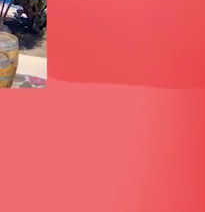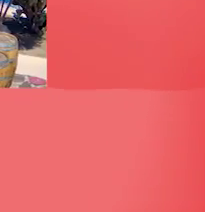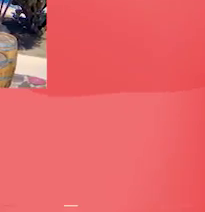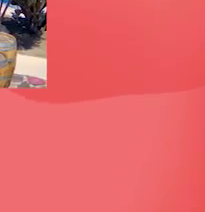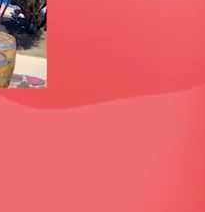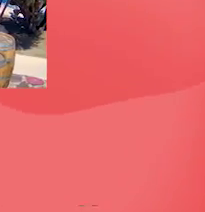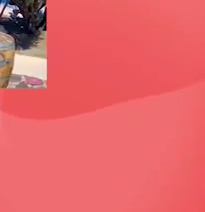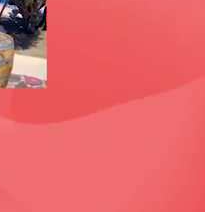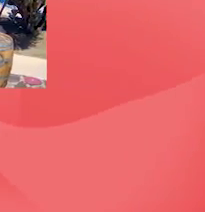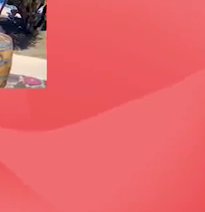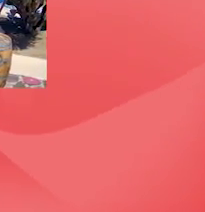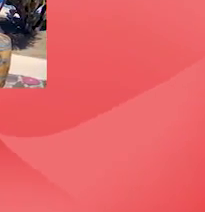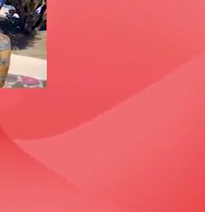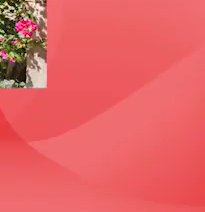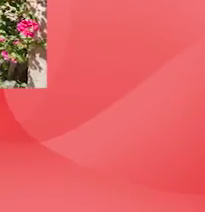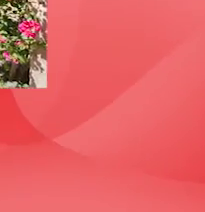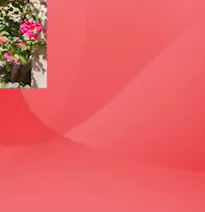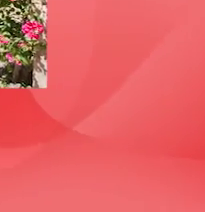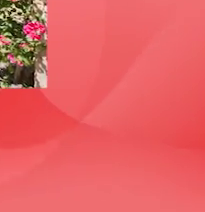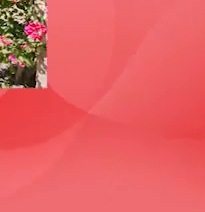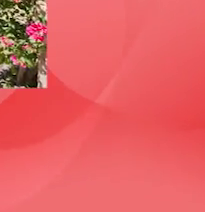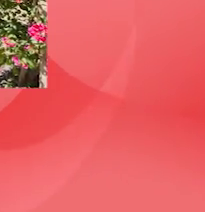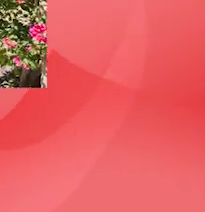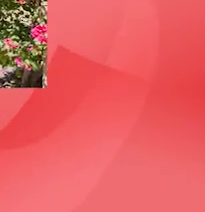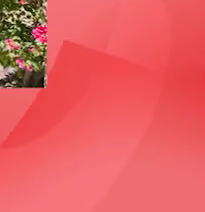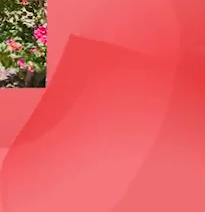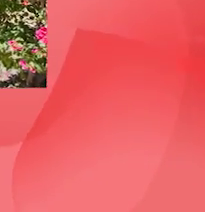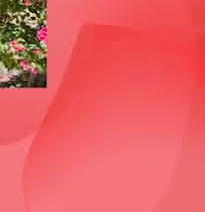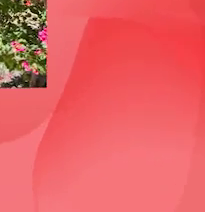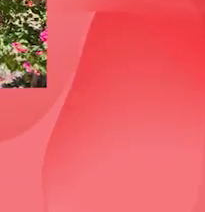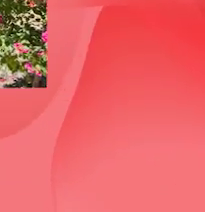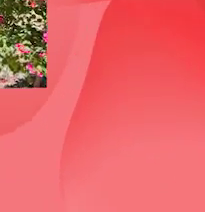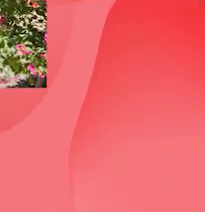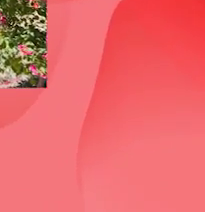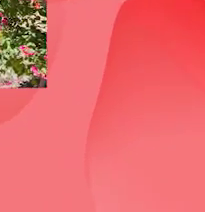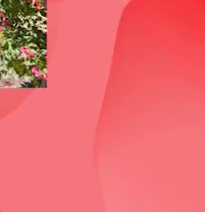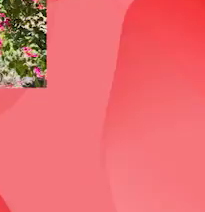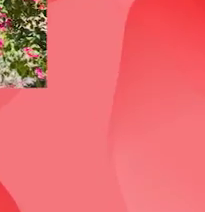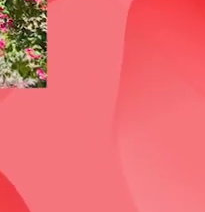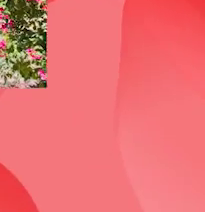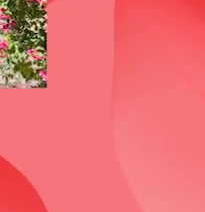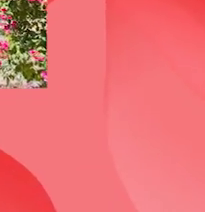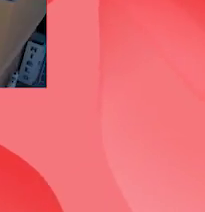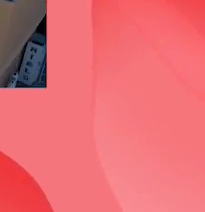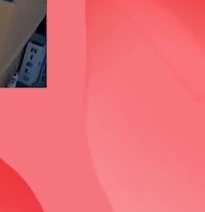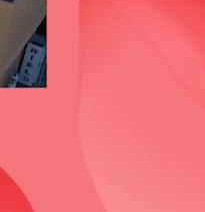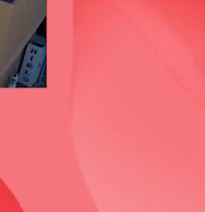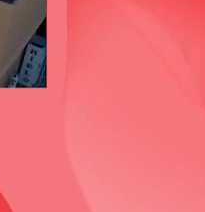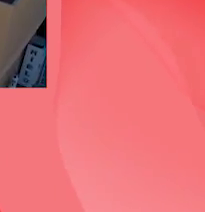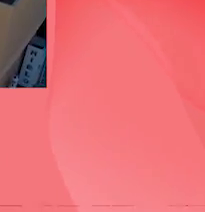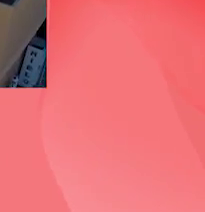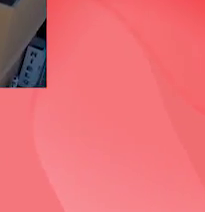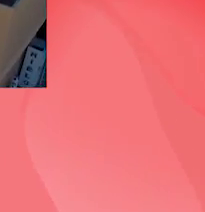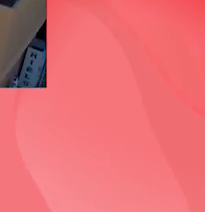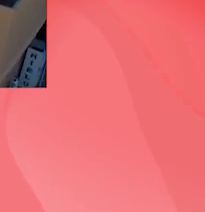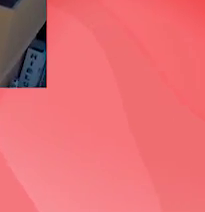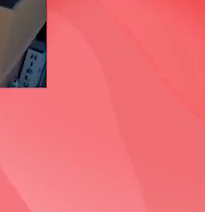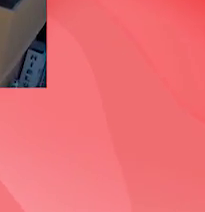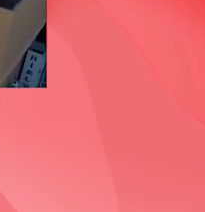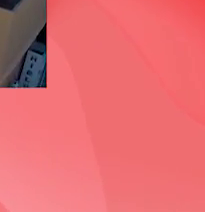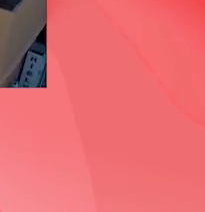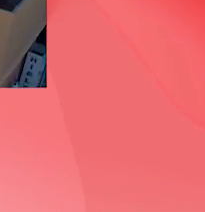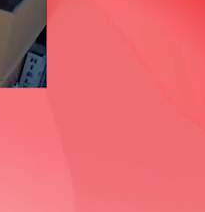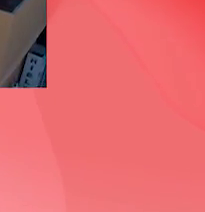quiera saborear. Soy Querétaro, de Querétaro, suenan tus